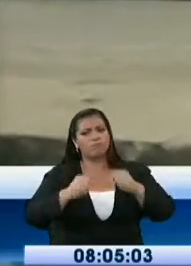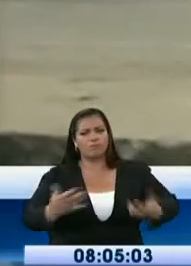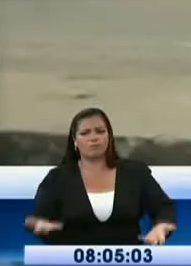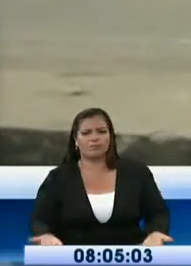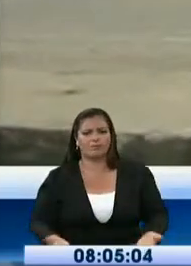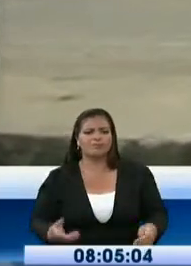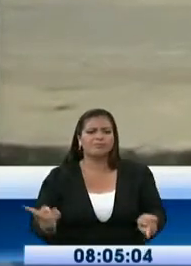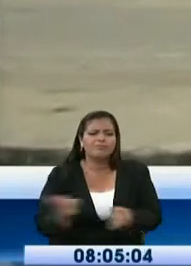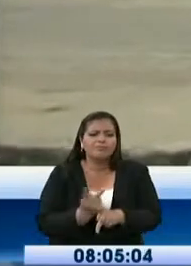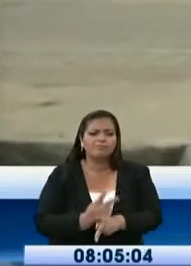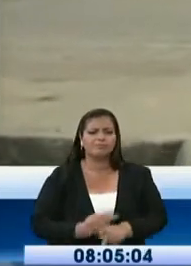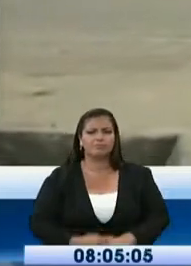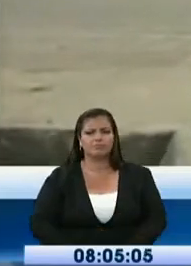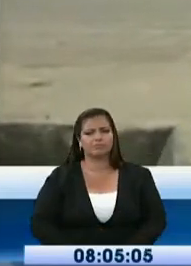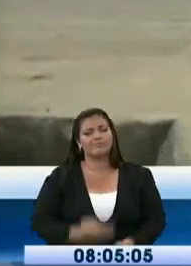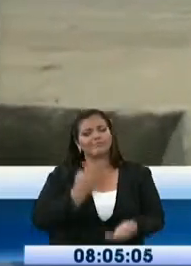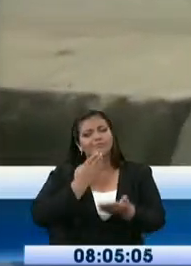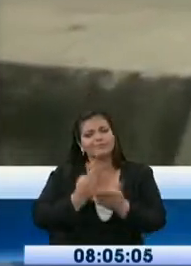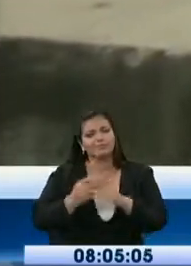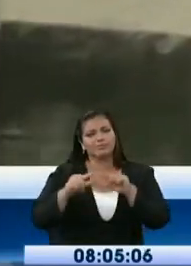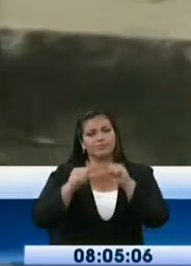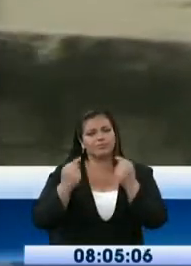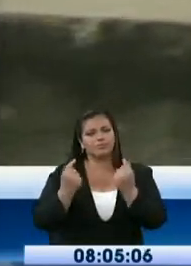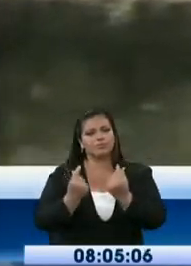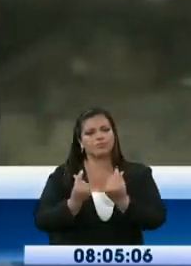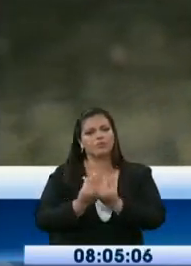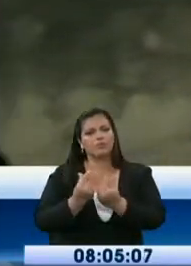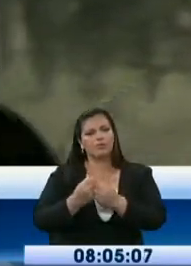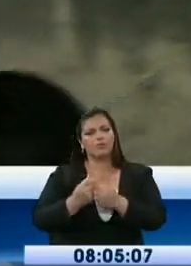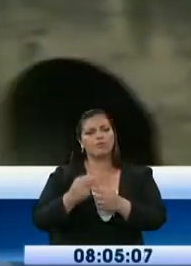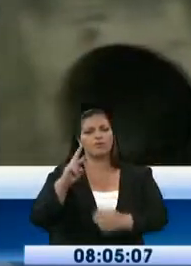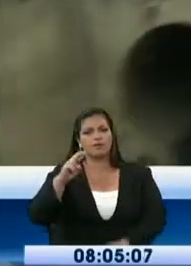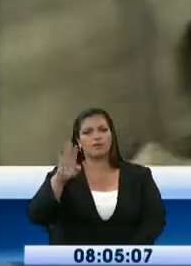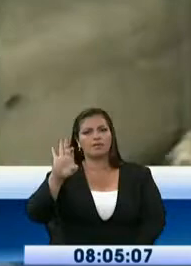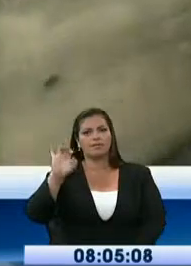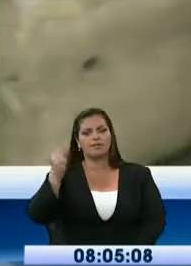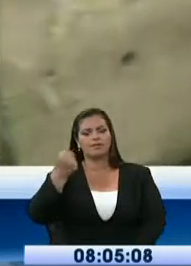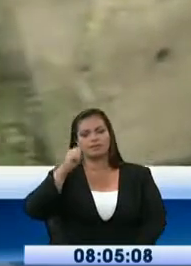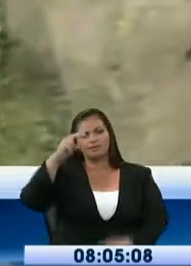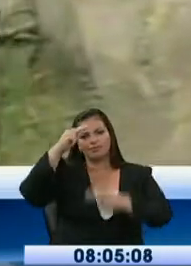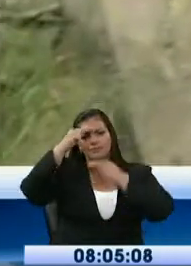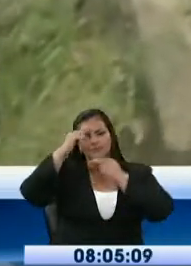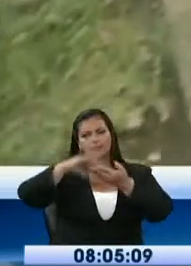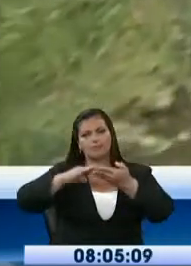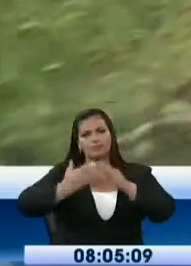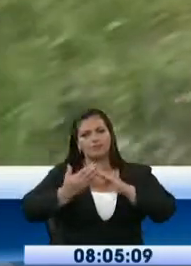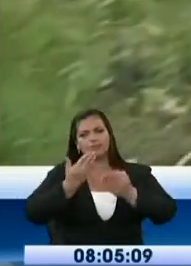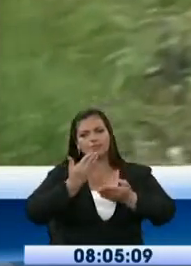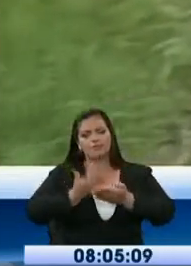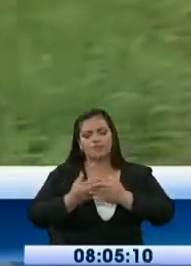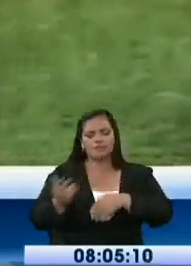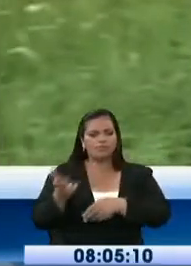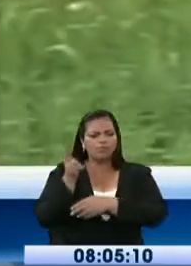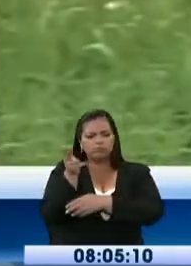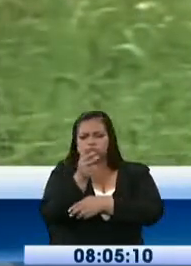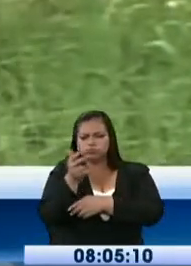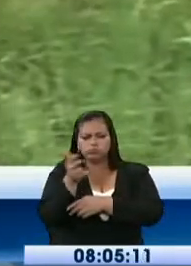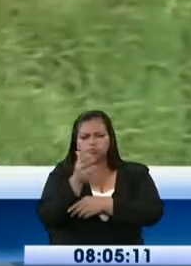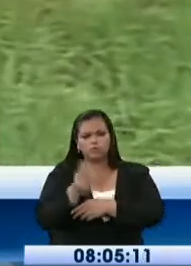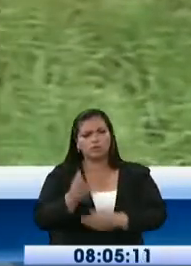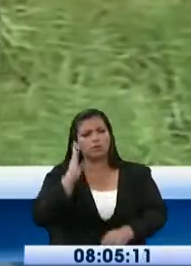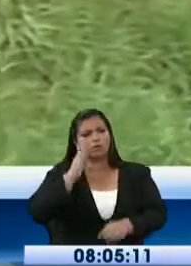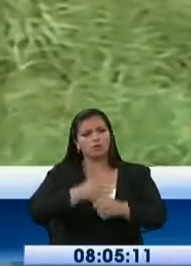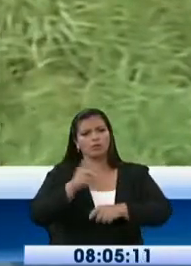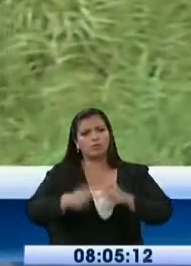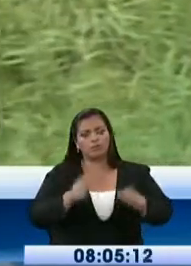pedimos, digamos, y agradecemos al canal que está presente por preocuparnos de la comunidad, para que según así hagan acto de conciencia los puercos que botan la basura en la